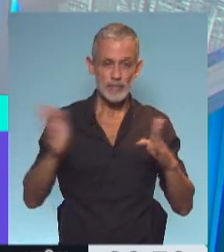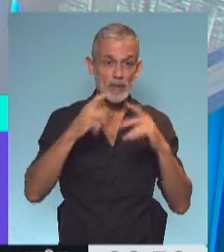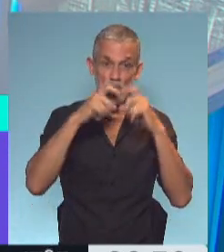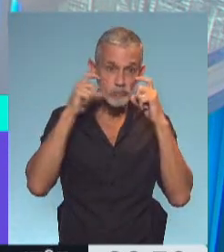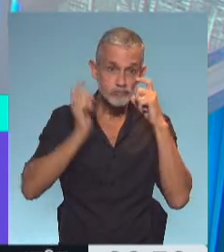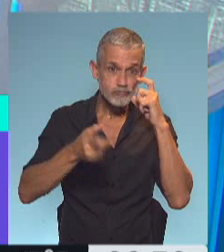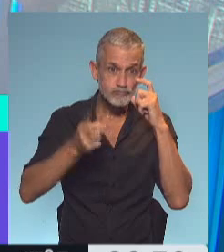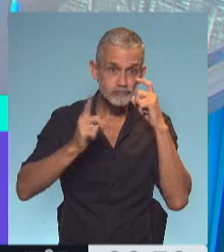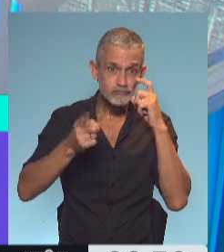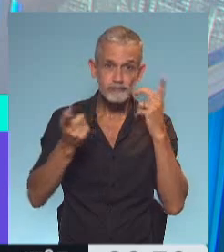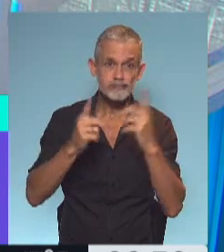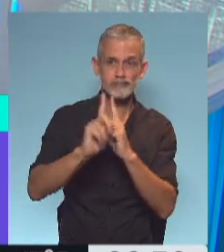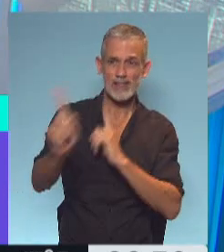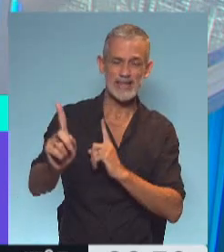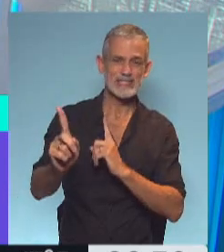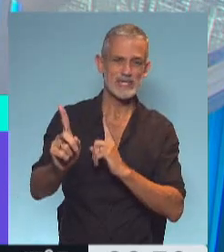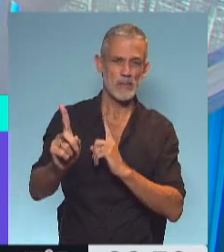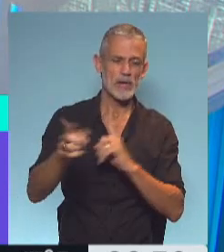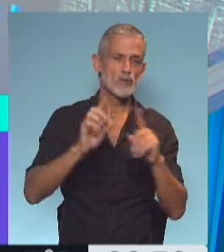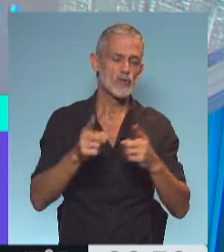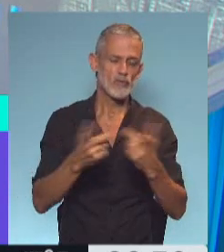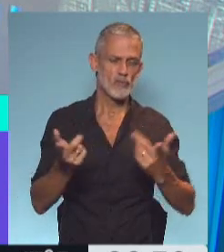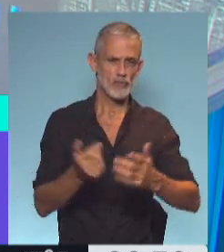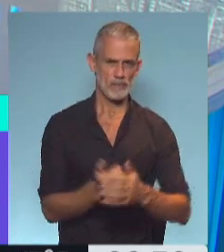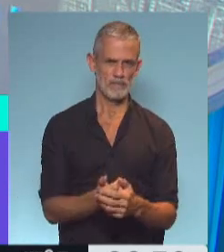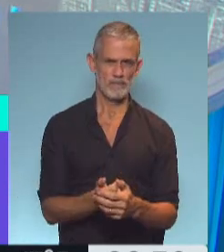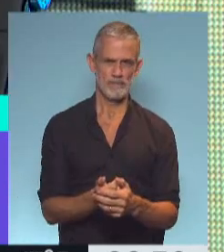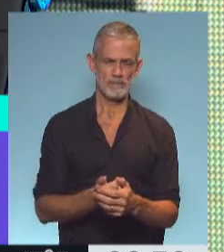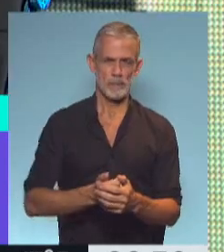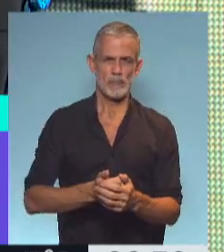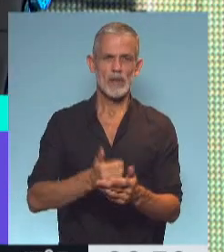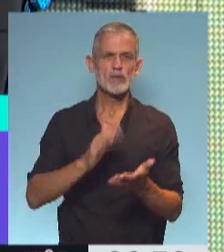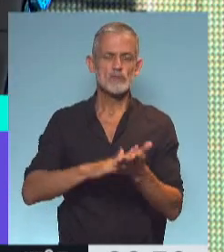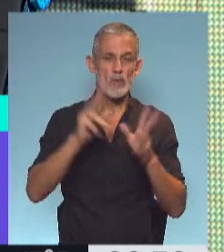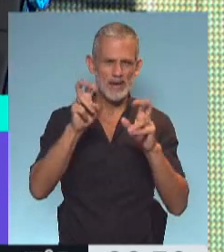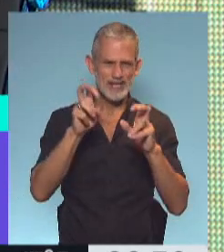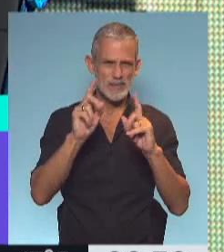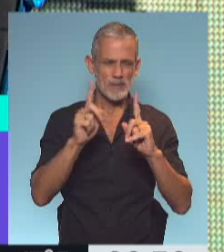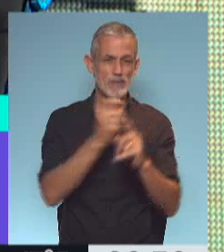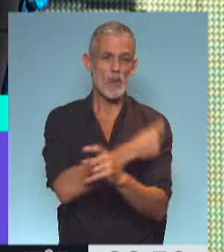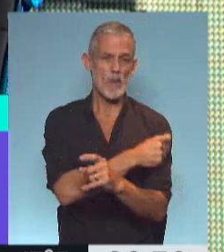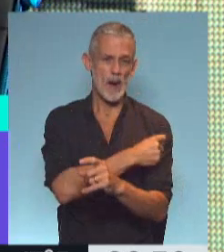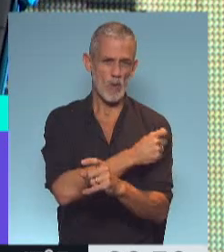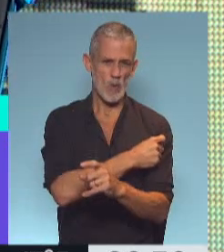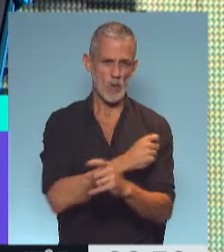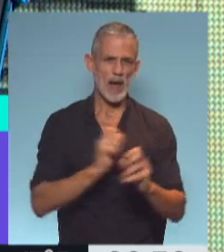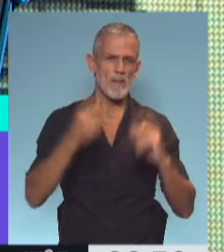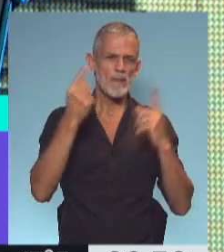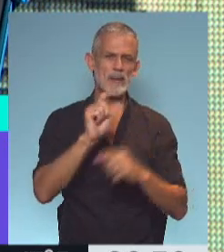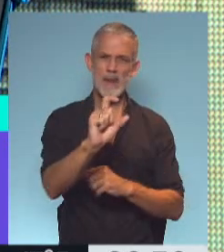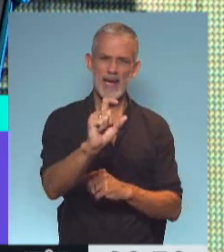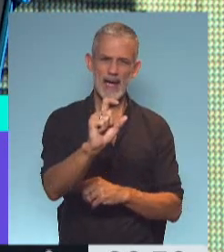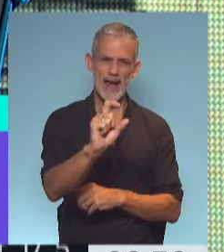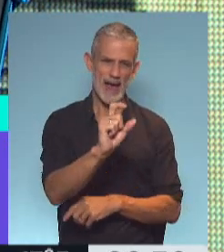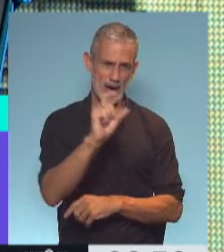seguir utilizando medidas de distanciamiento social. Doctor, El mundo- consultarle respecto justamente de la vacunación. La primera dosis